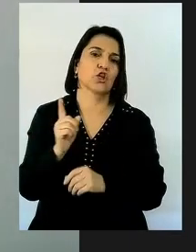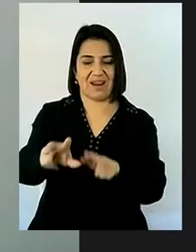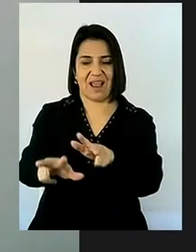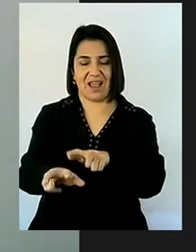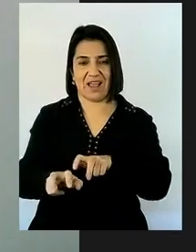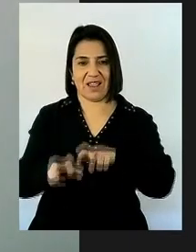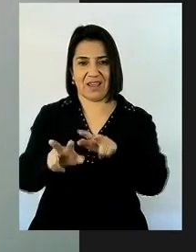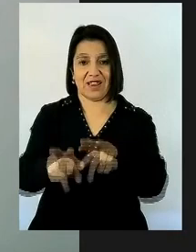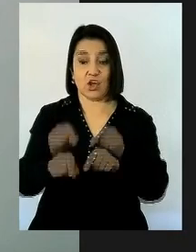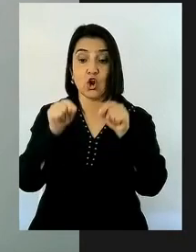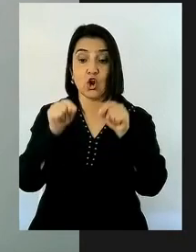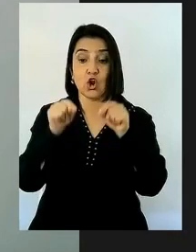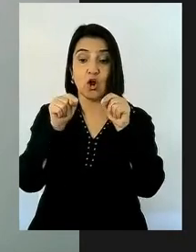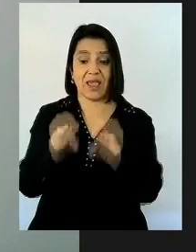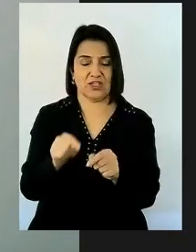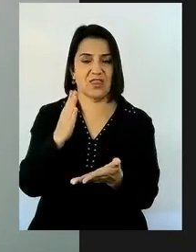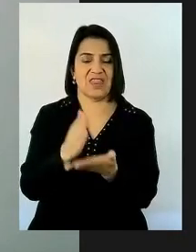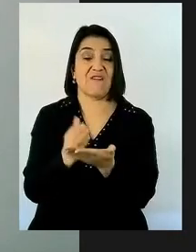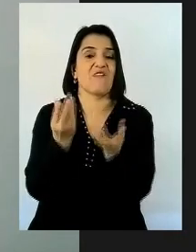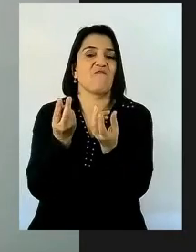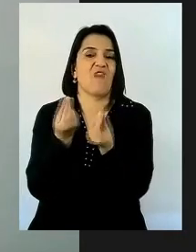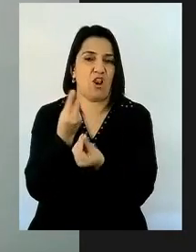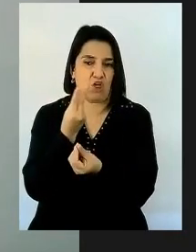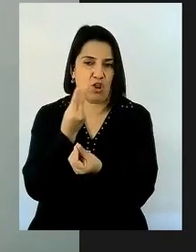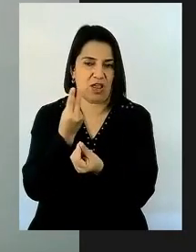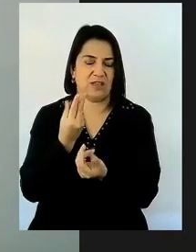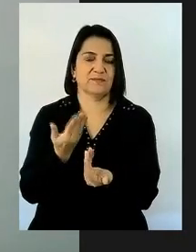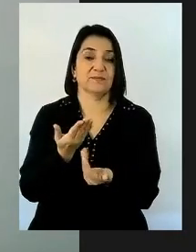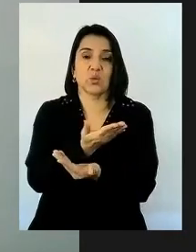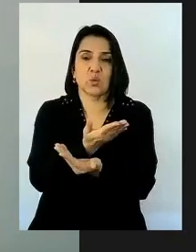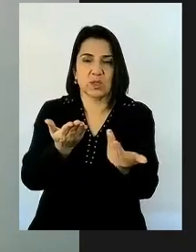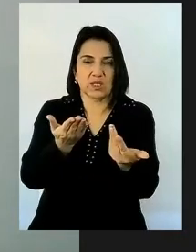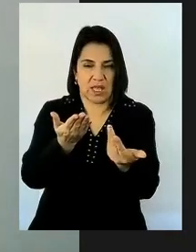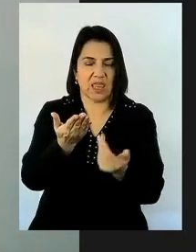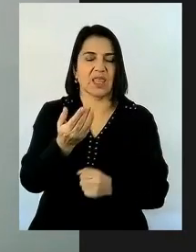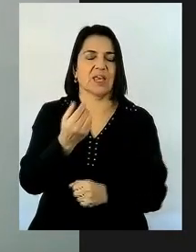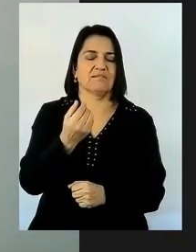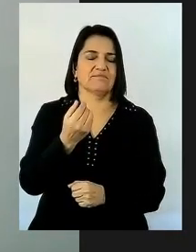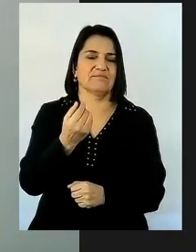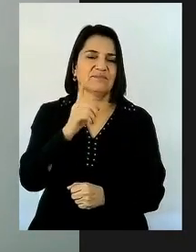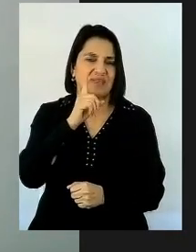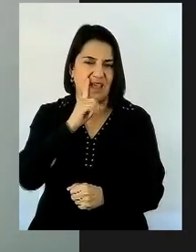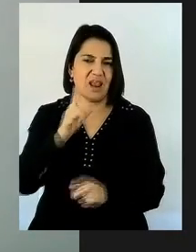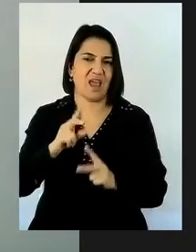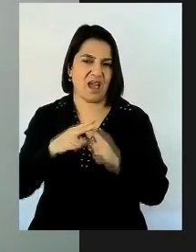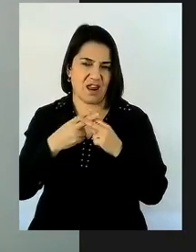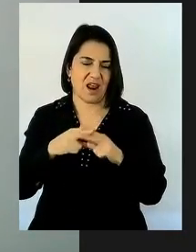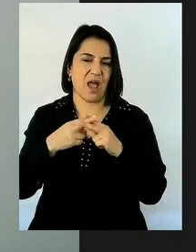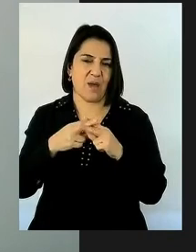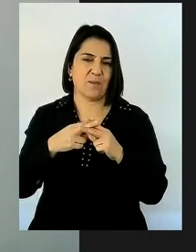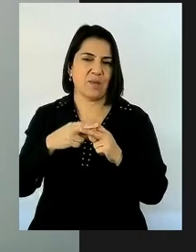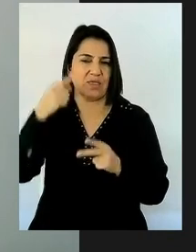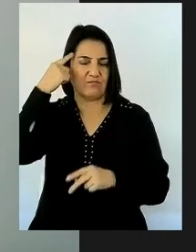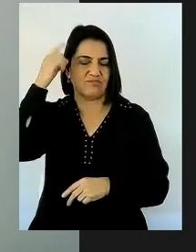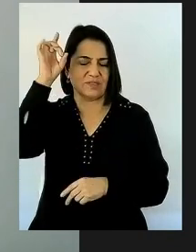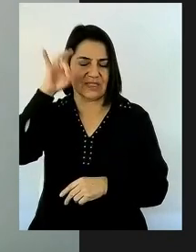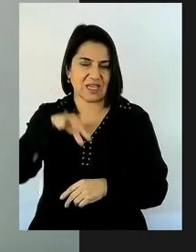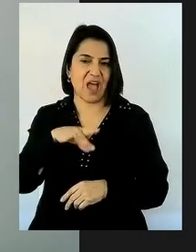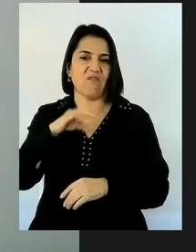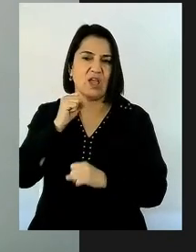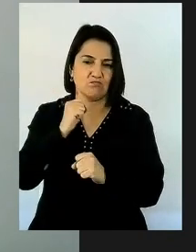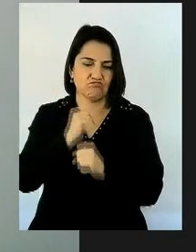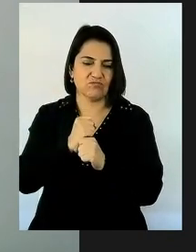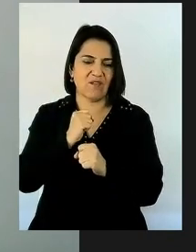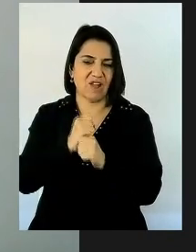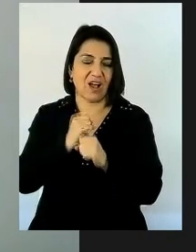tiene que valorarse. Yo creo que ustedes tienen las herramientas, tienen la preparación, hicieron todo un trabajo para estar ahí. Creo